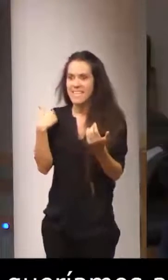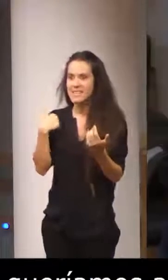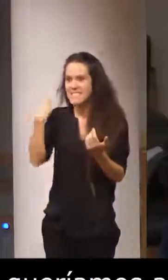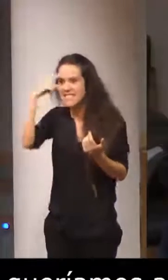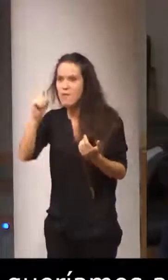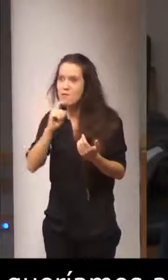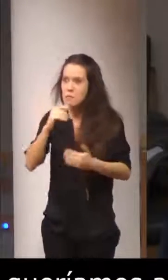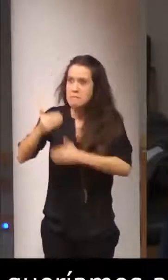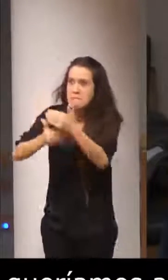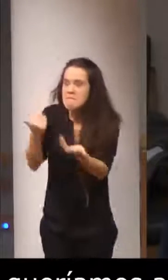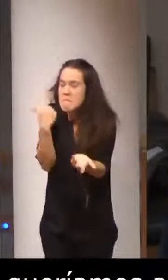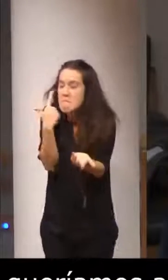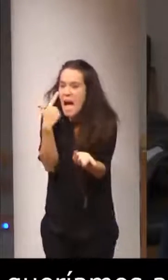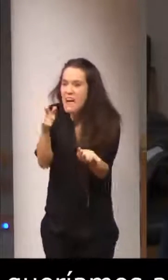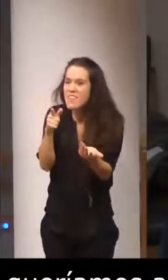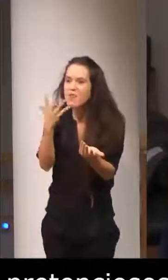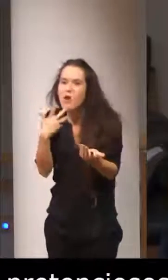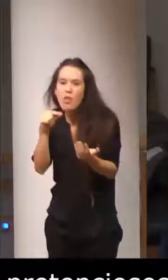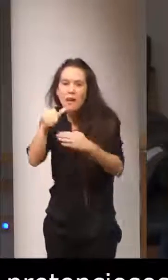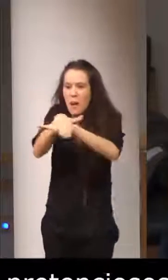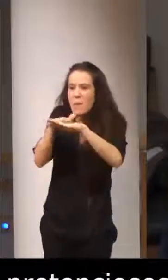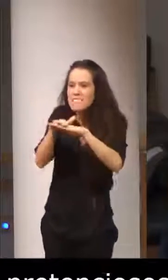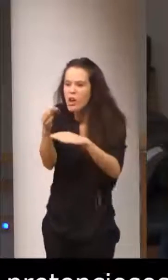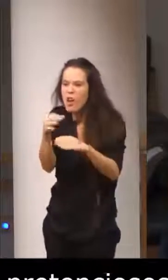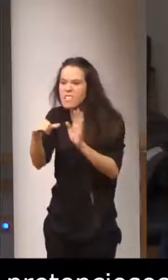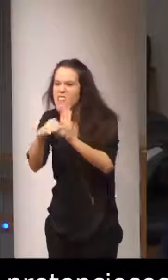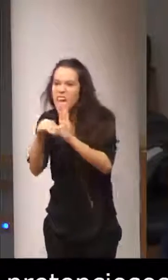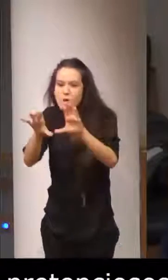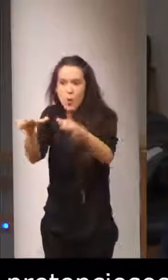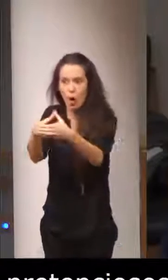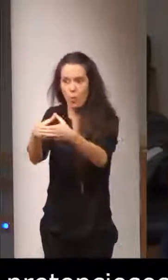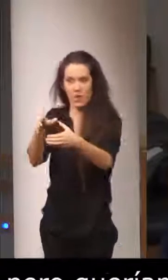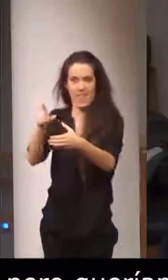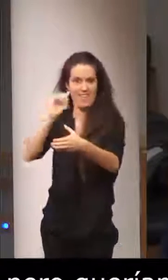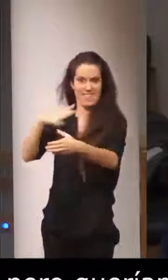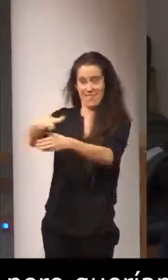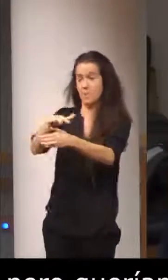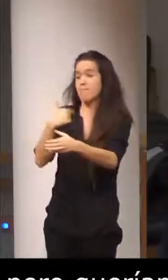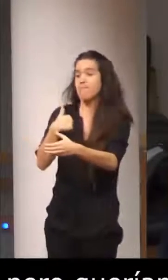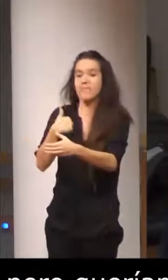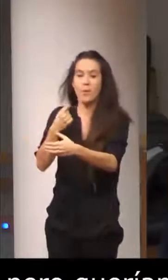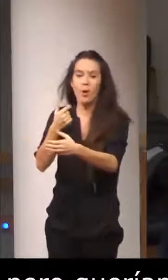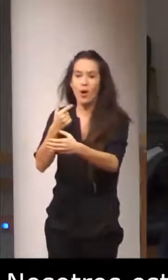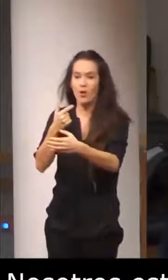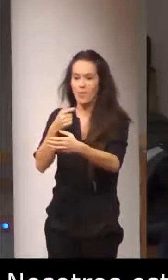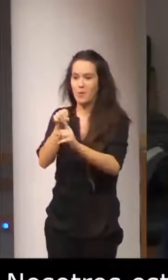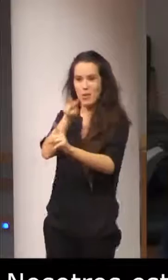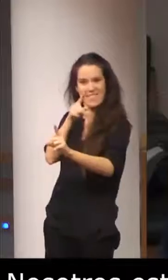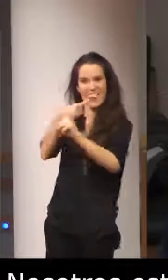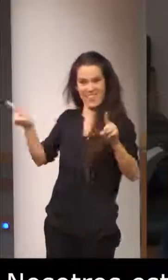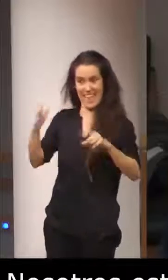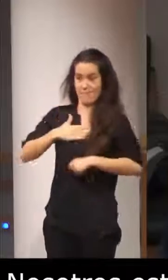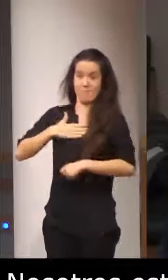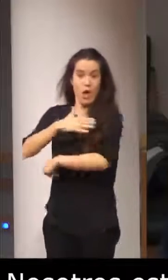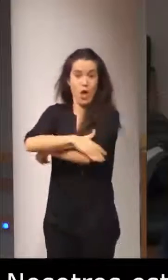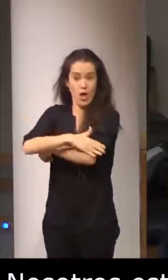queríamos acercarnos algo más. Nosotros estamos en el lado en el otro lado estamos en el lado de la administración estamos en la otra